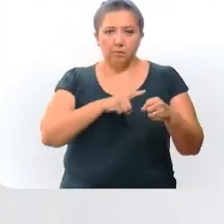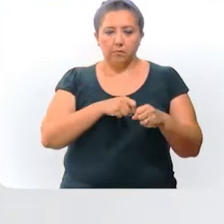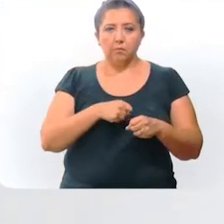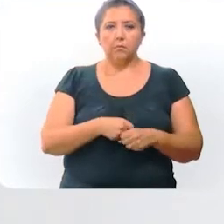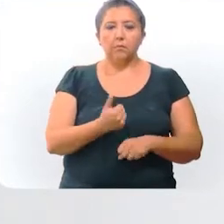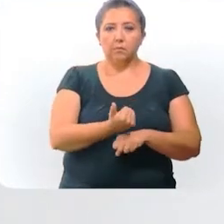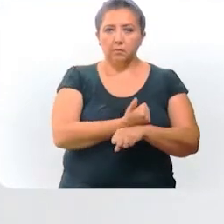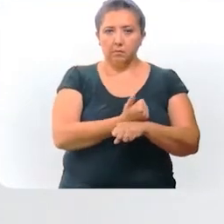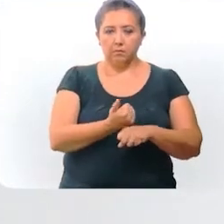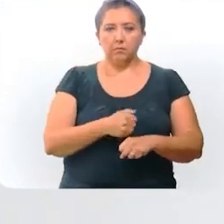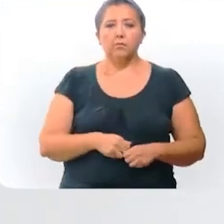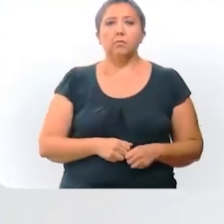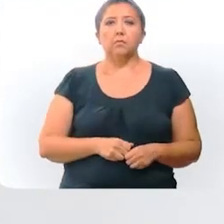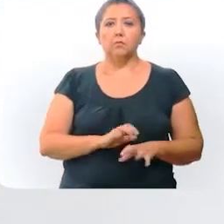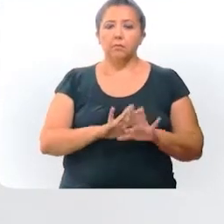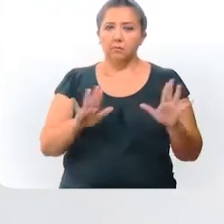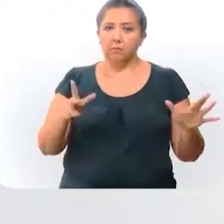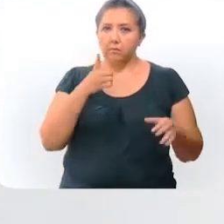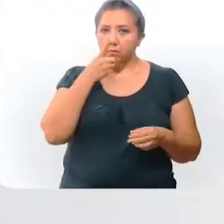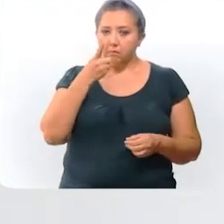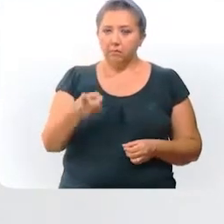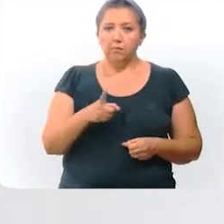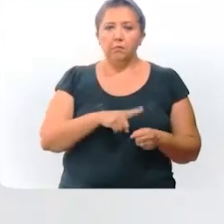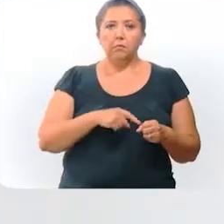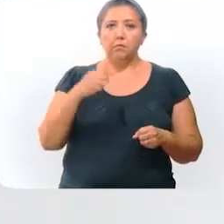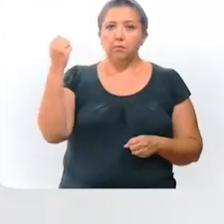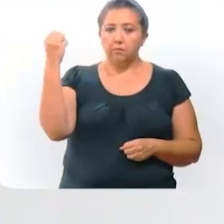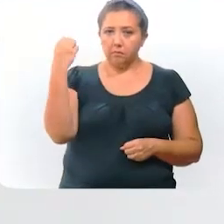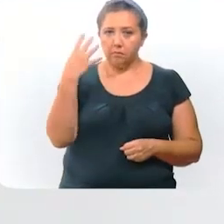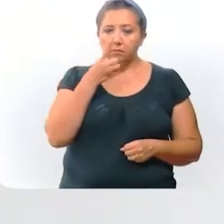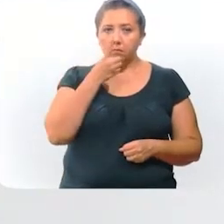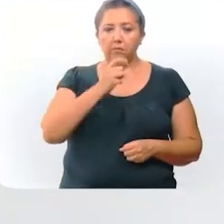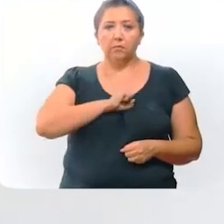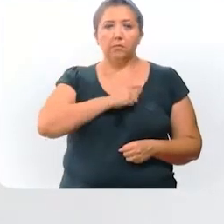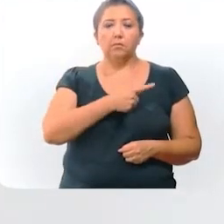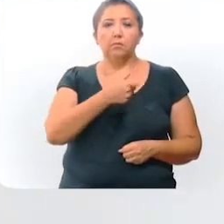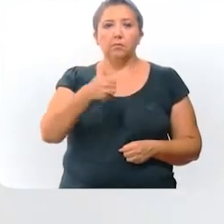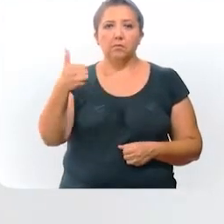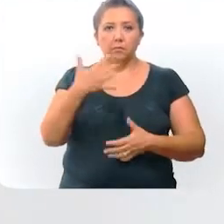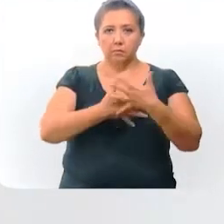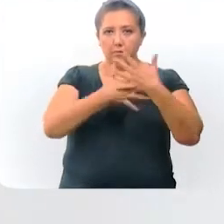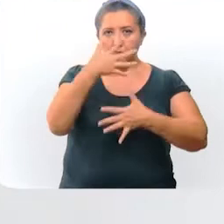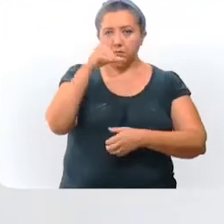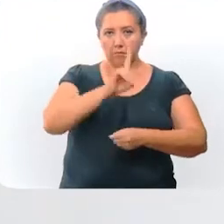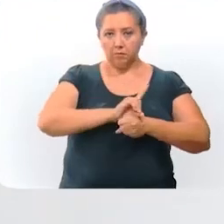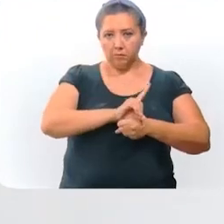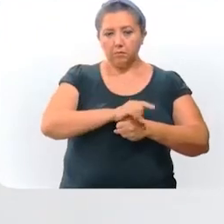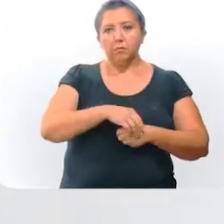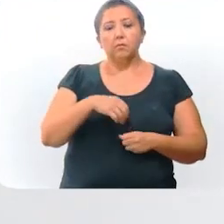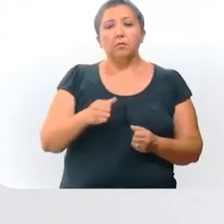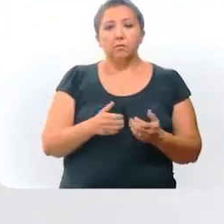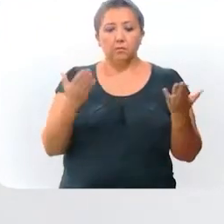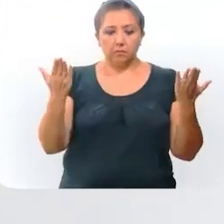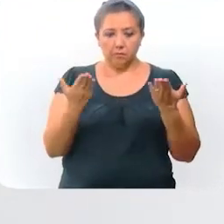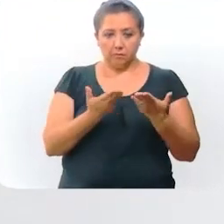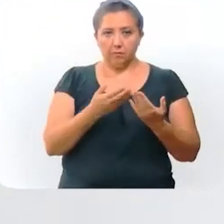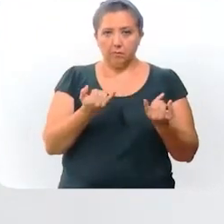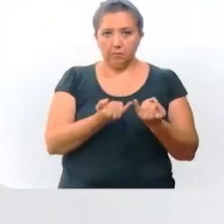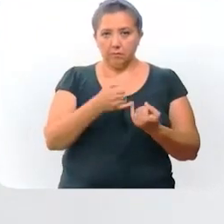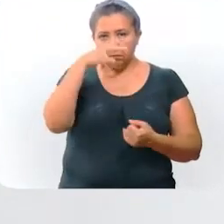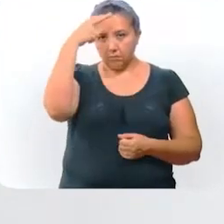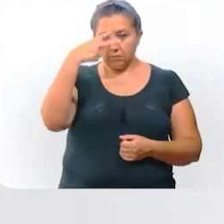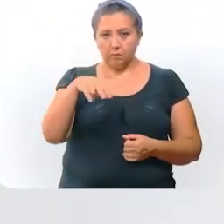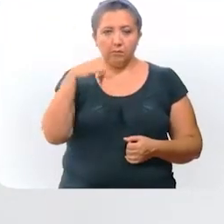marcan color amarillo. Como se ha informado, el semáforo estatal de salud se va a dar a conocer cada 15 días con la finalidad de